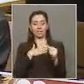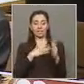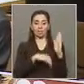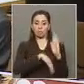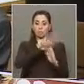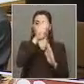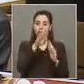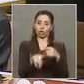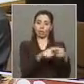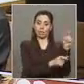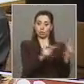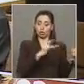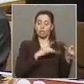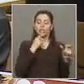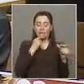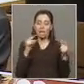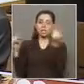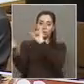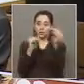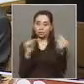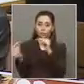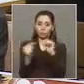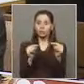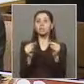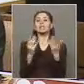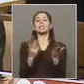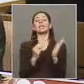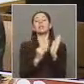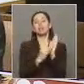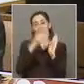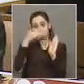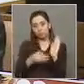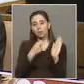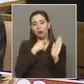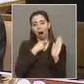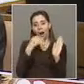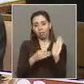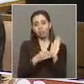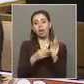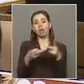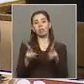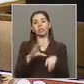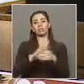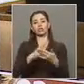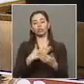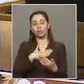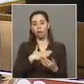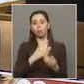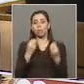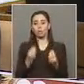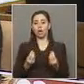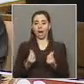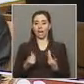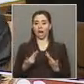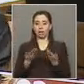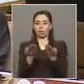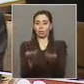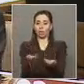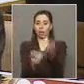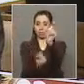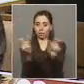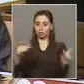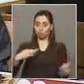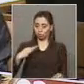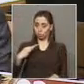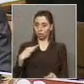mayoría de la sociedad chilena, que está vinculado a garantizar el derecho de la salud y a garantizar la calidad con la cual se presta a los ciudadanos,